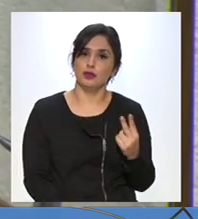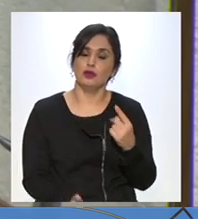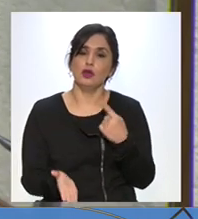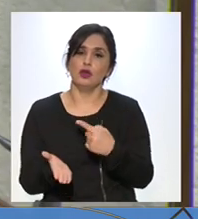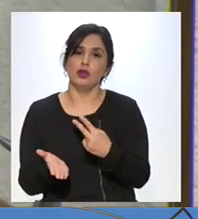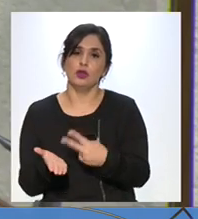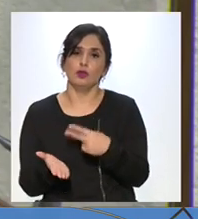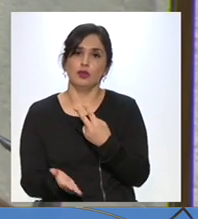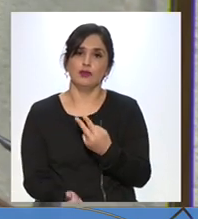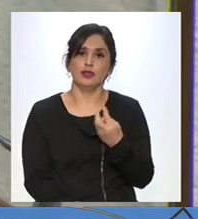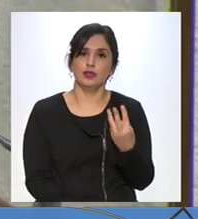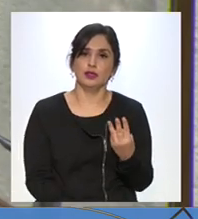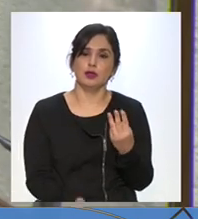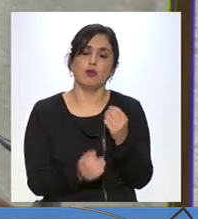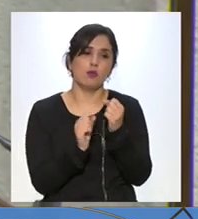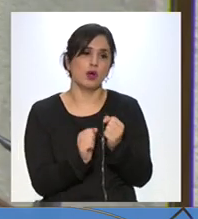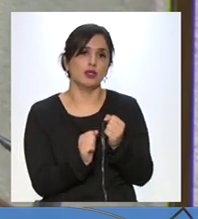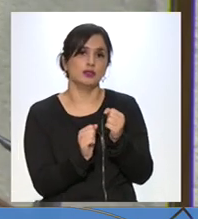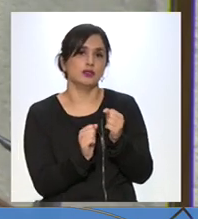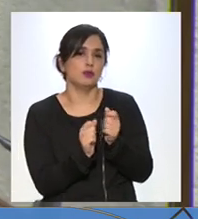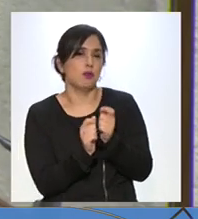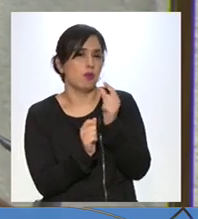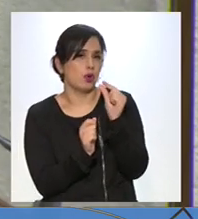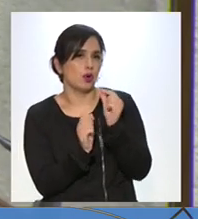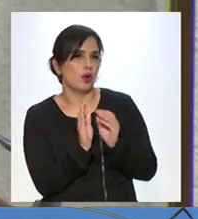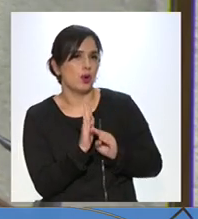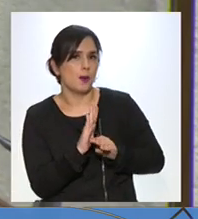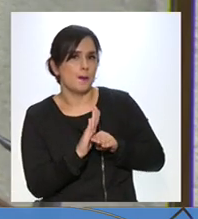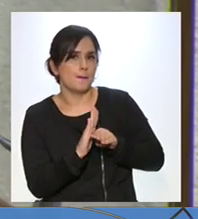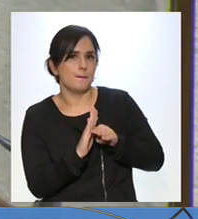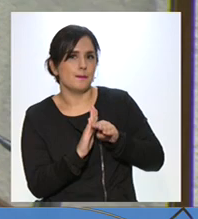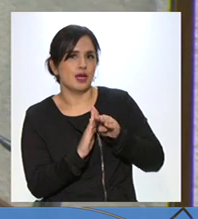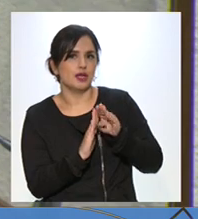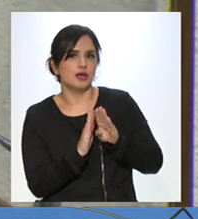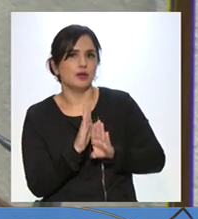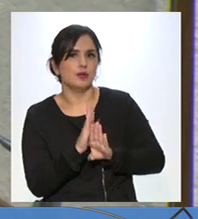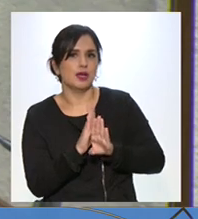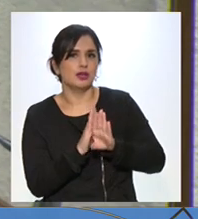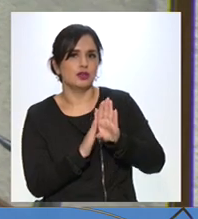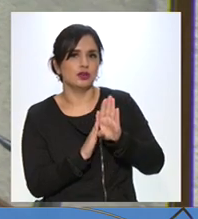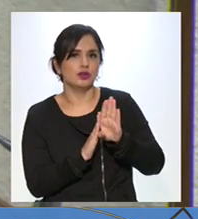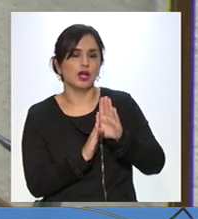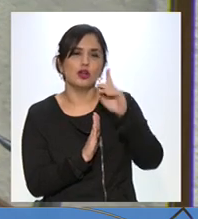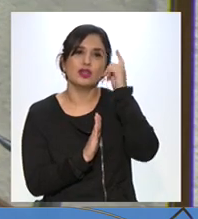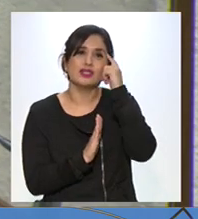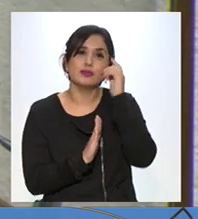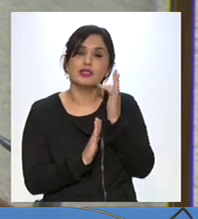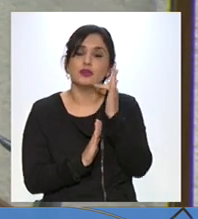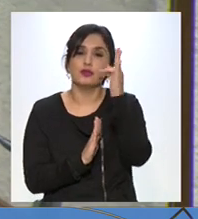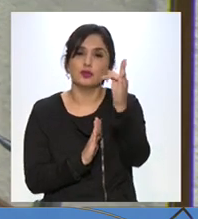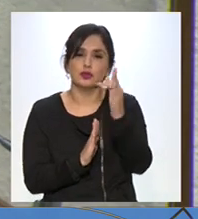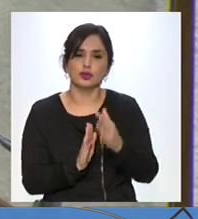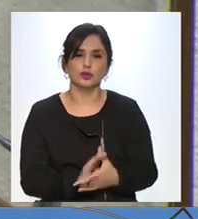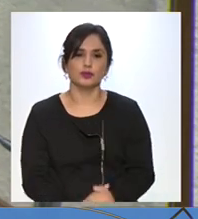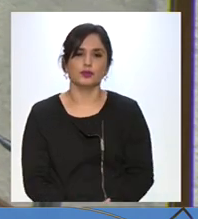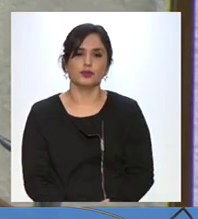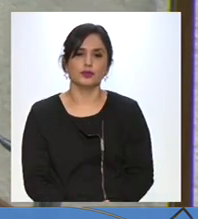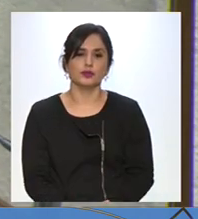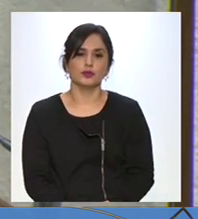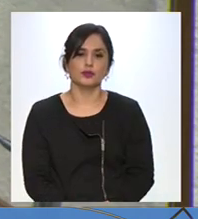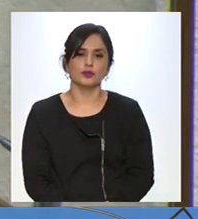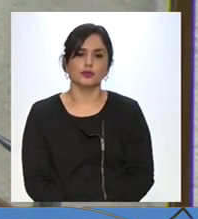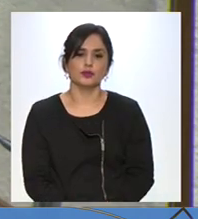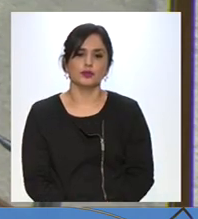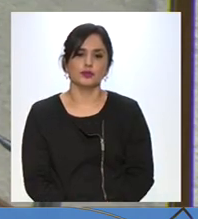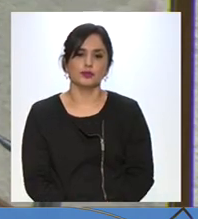ser incluso mayor levemente de la proyectada. Pero me gustaría saber cómo ven ustedes, porque de alguna